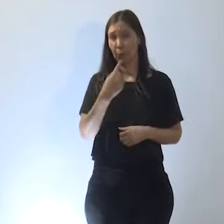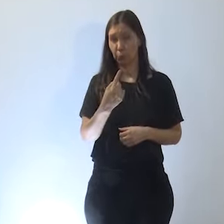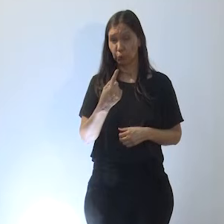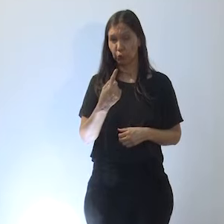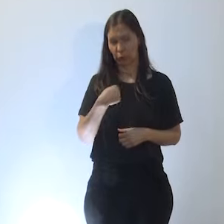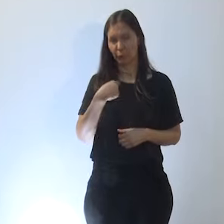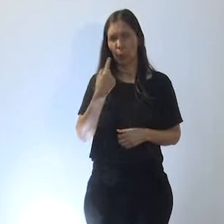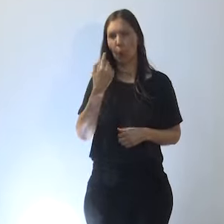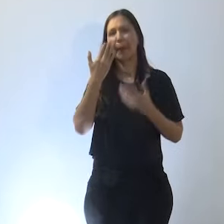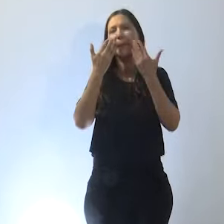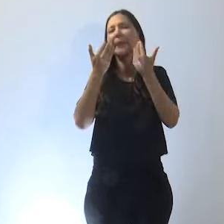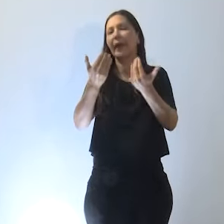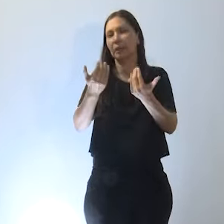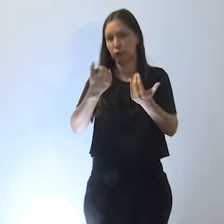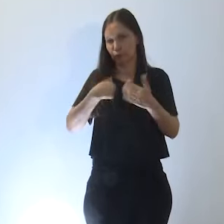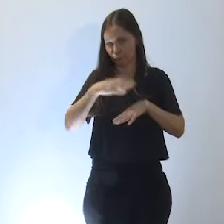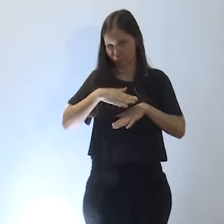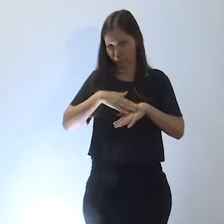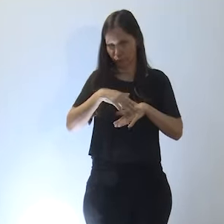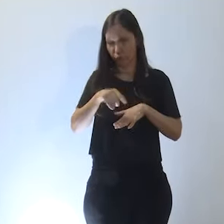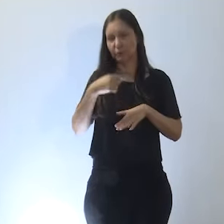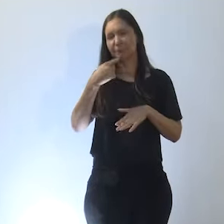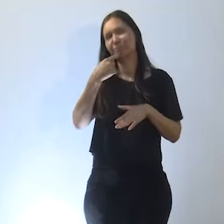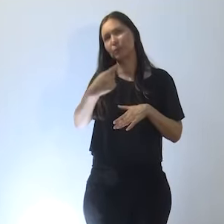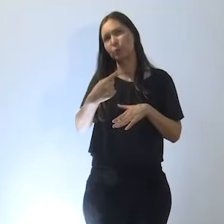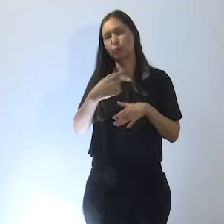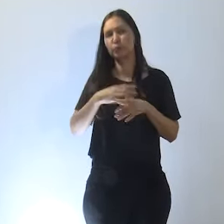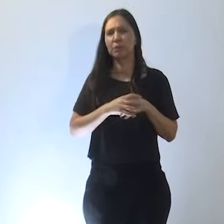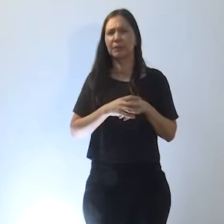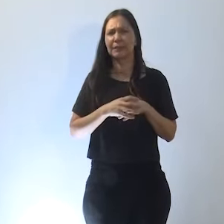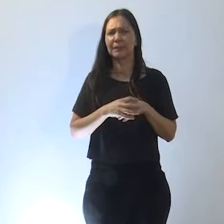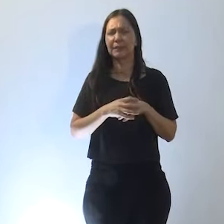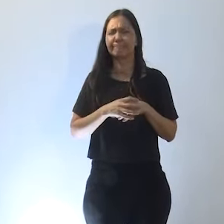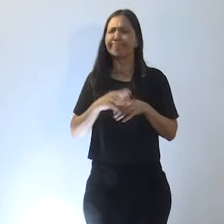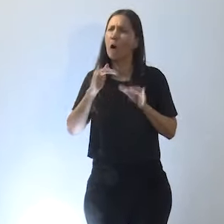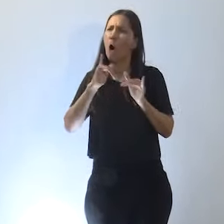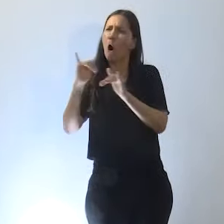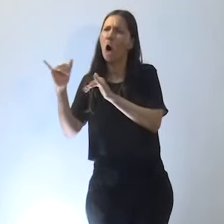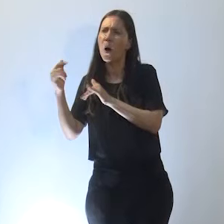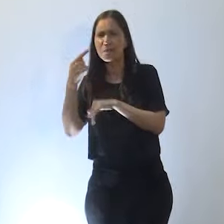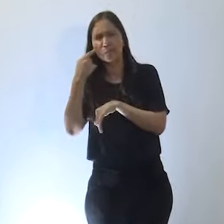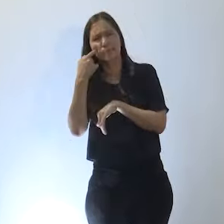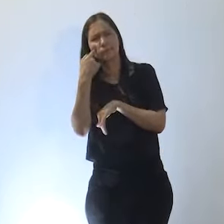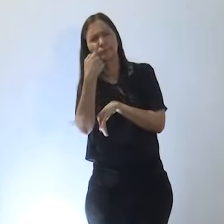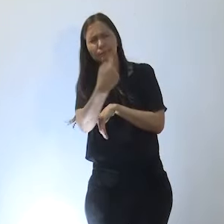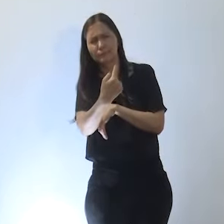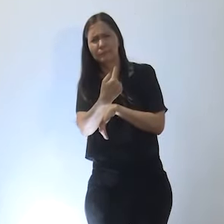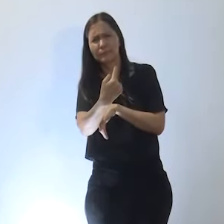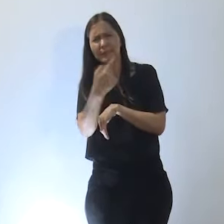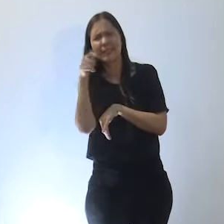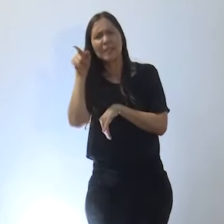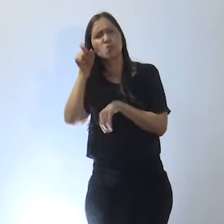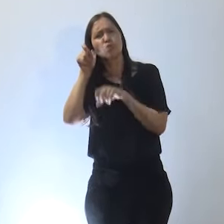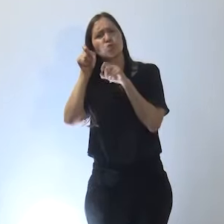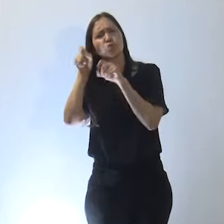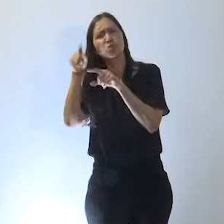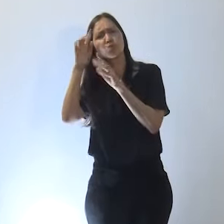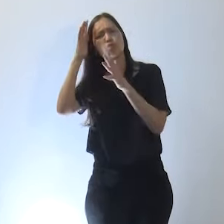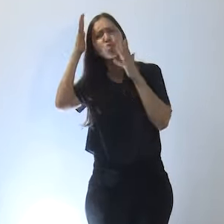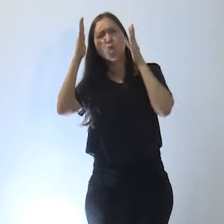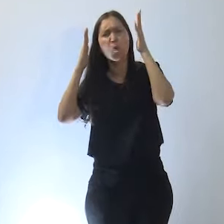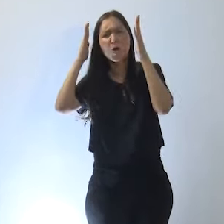hacer eh qué vieron los jóvenes Cuál es el sueño de los jóvenes si vos